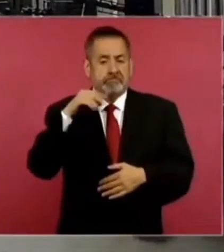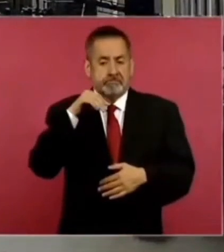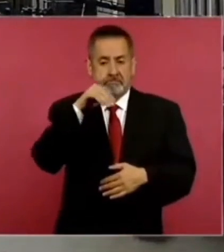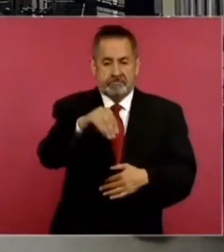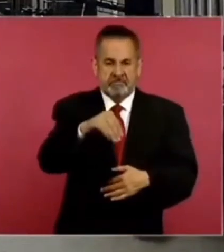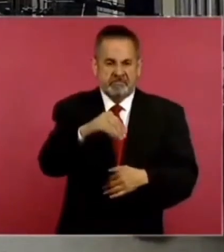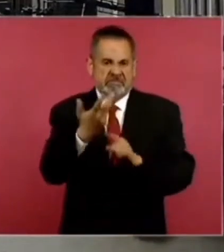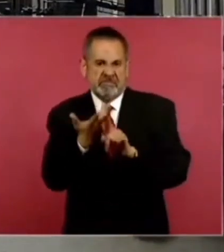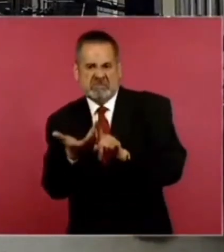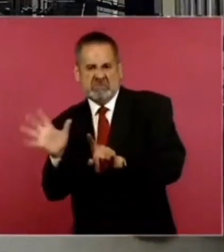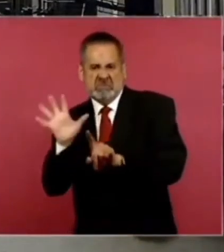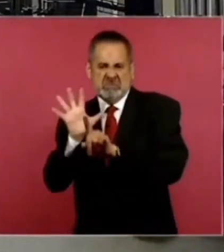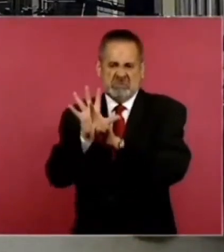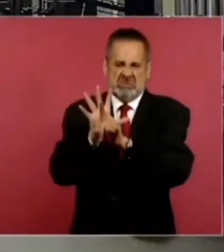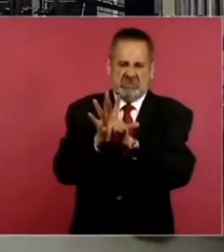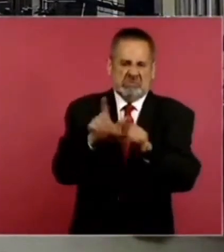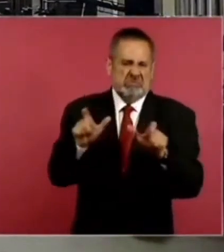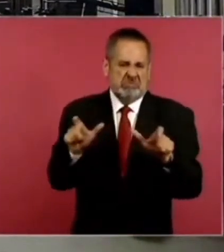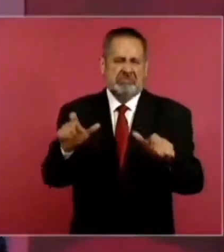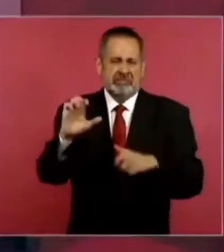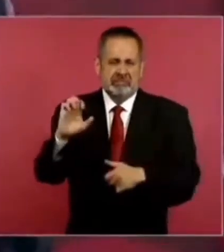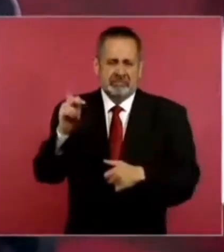rodeado.